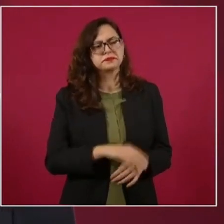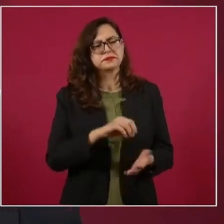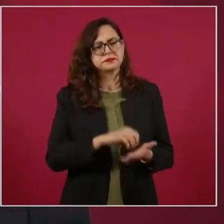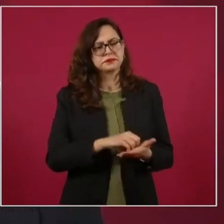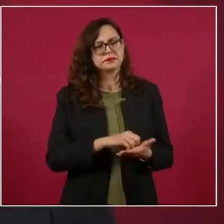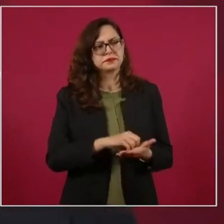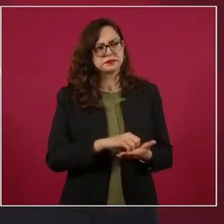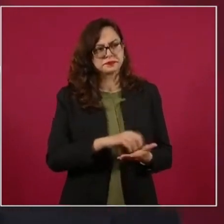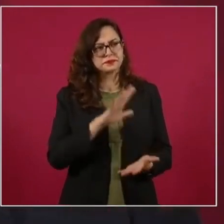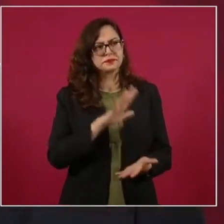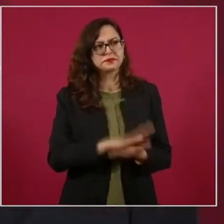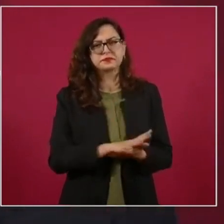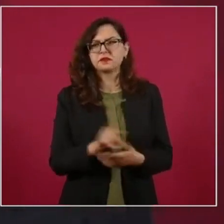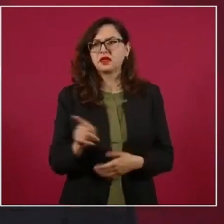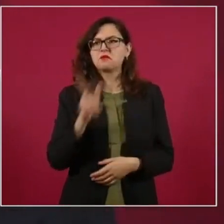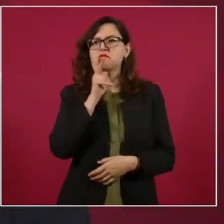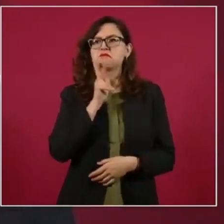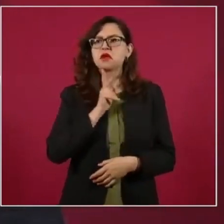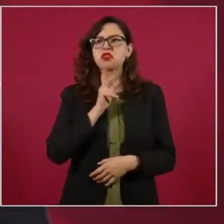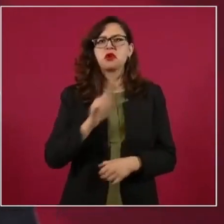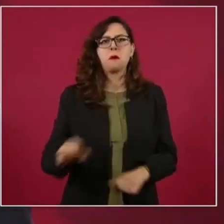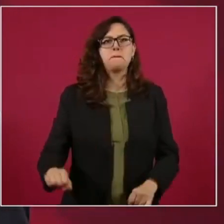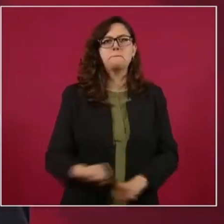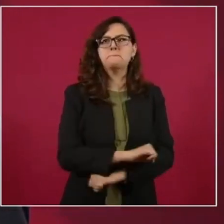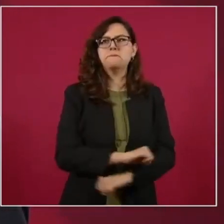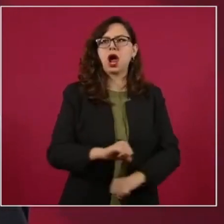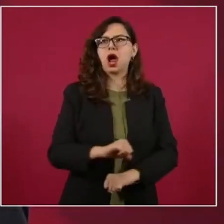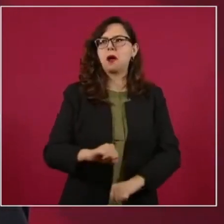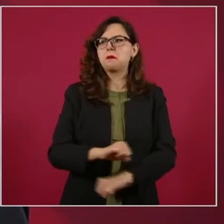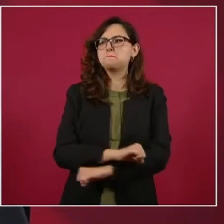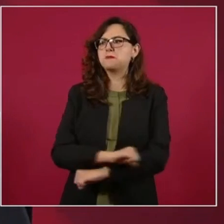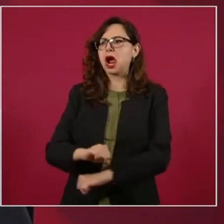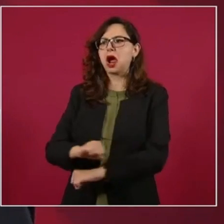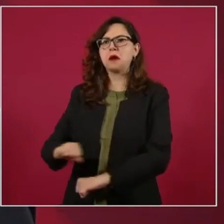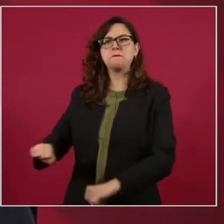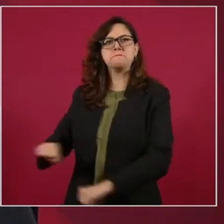de los pozos petroleros ardiendo.